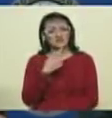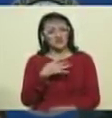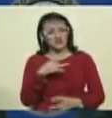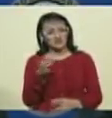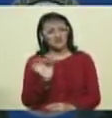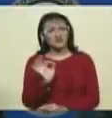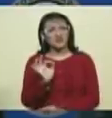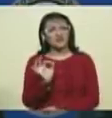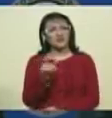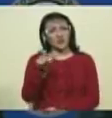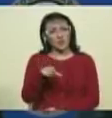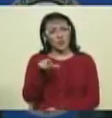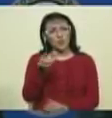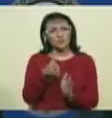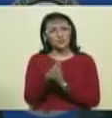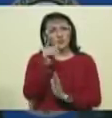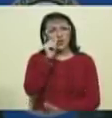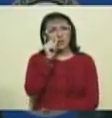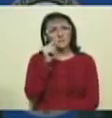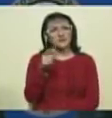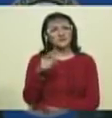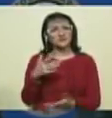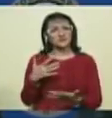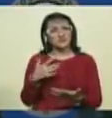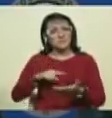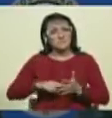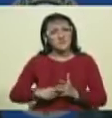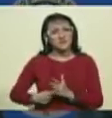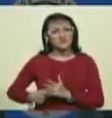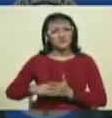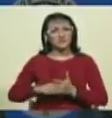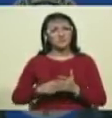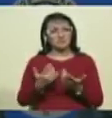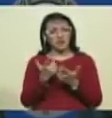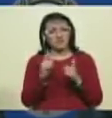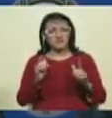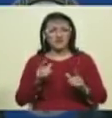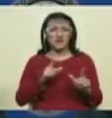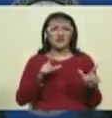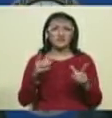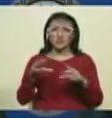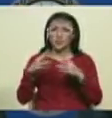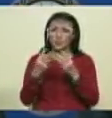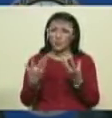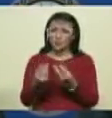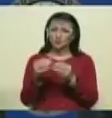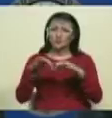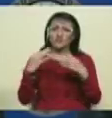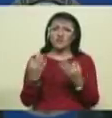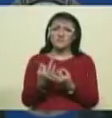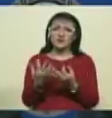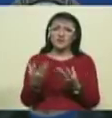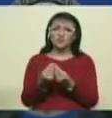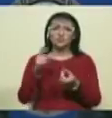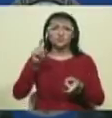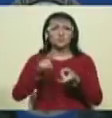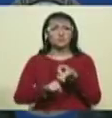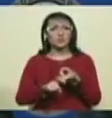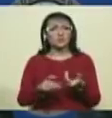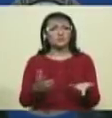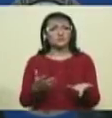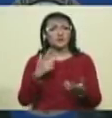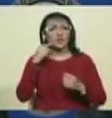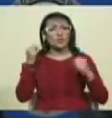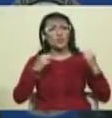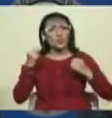ellos. En cambio, sobre este señor hubo una gran presión y a pesar de eso está en libertad, está con su familia, está con su esposa. A pesar de las dudas